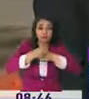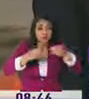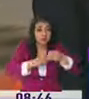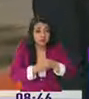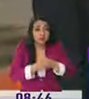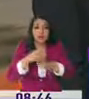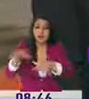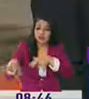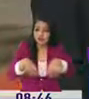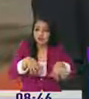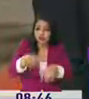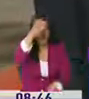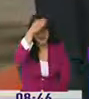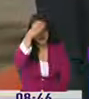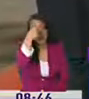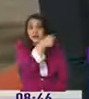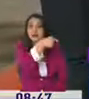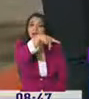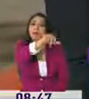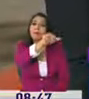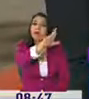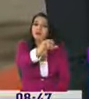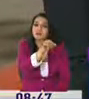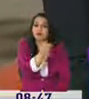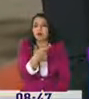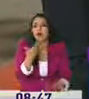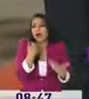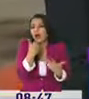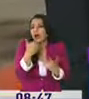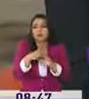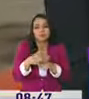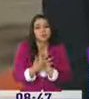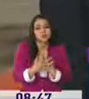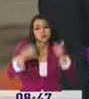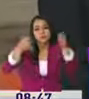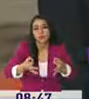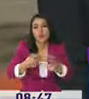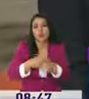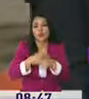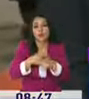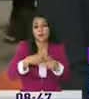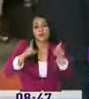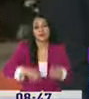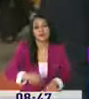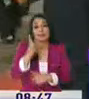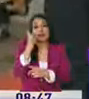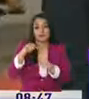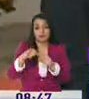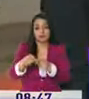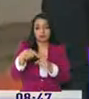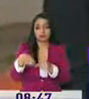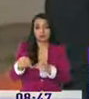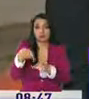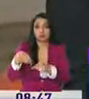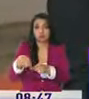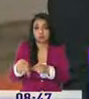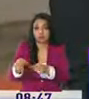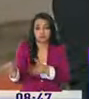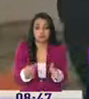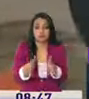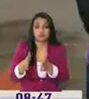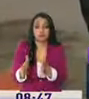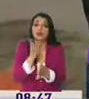de la clínica para usted o por situaciones ya necesarias, va a tener 3 carriles de circulación, 2 sobre la vía Alfaro